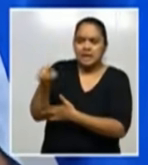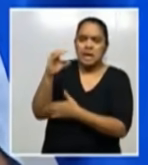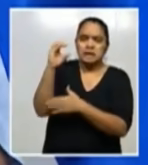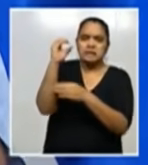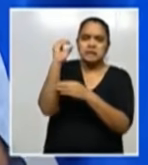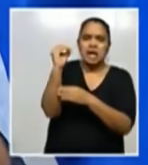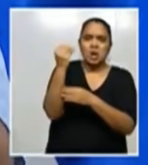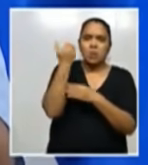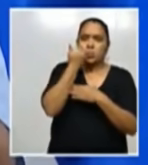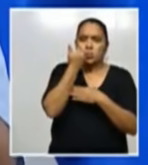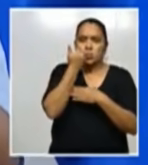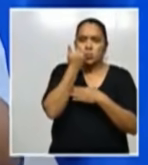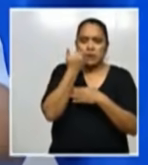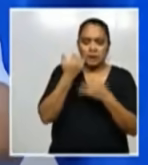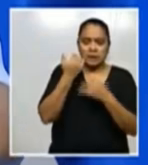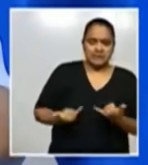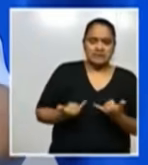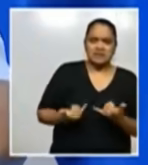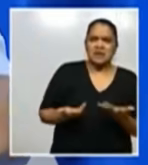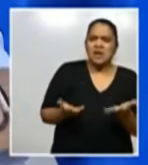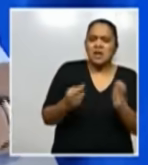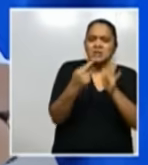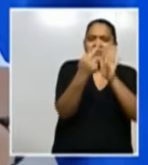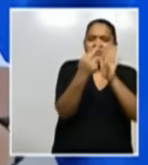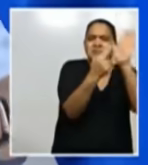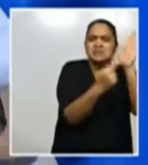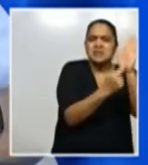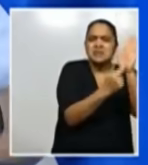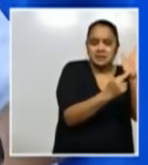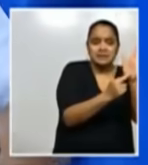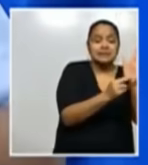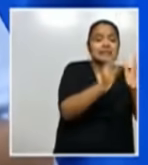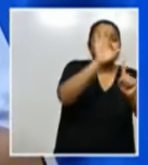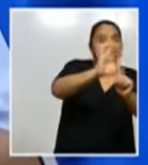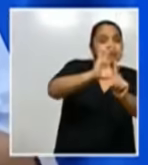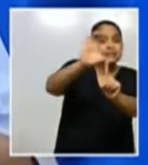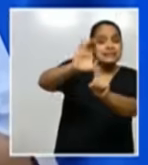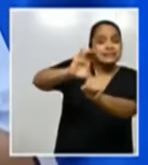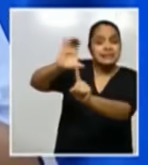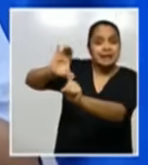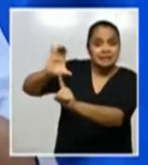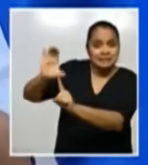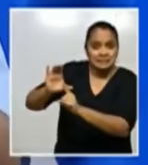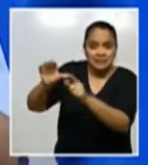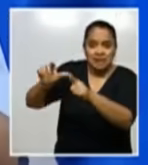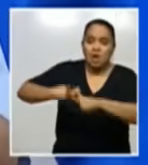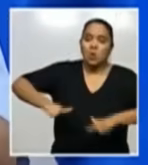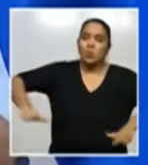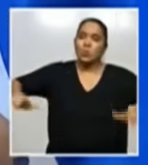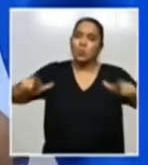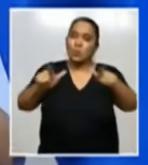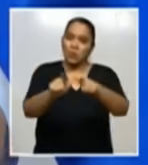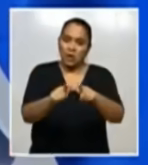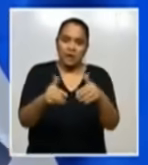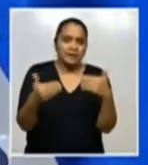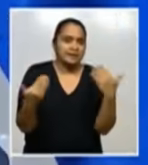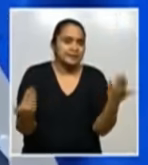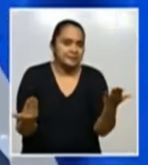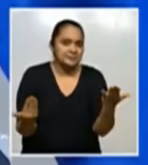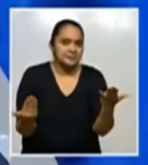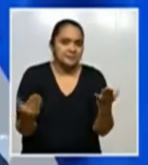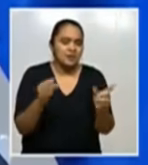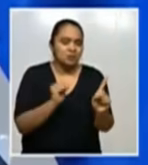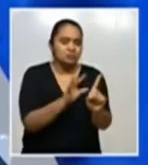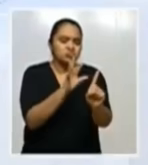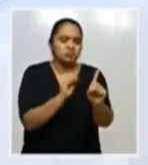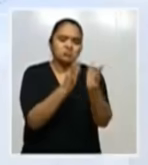aprovecharlo para poder establecer qué medidas de control y de prevención debemos de estar aplicando y sugiriendo